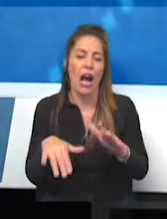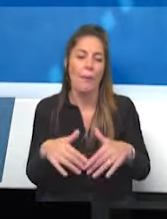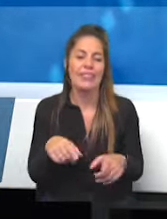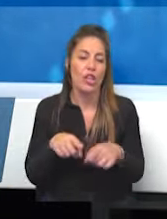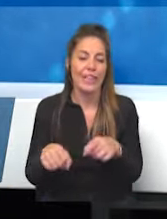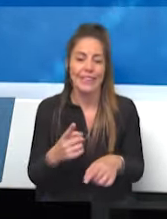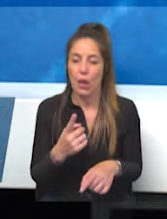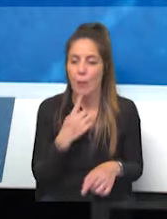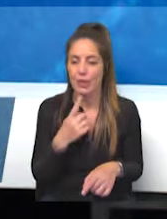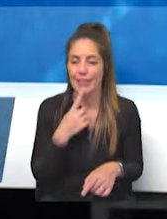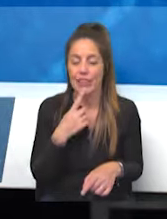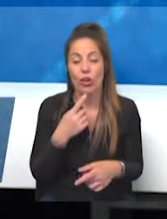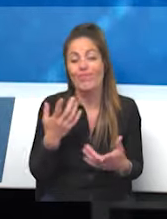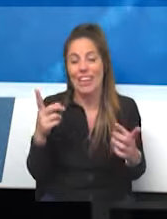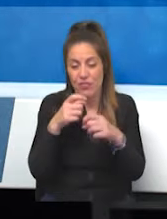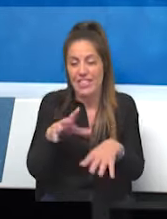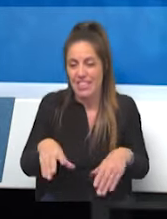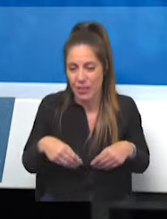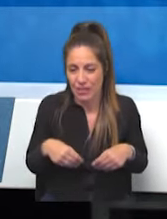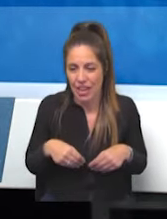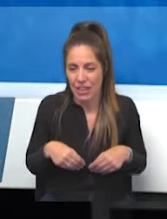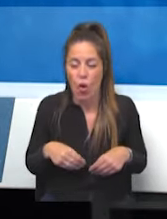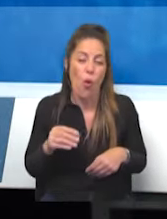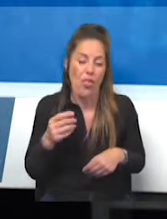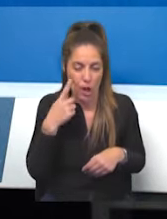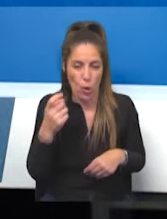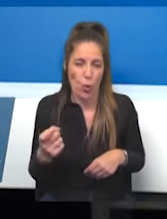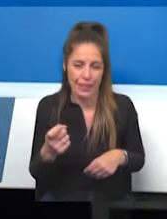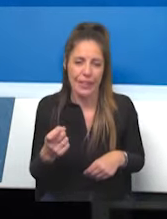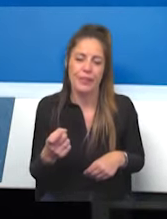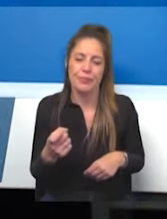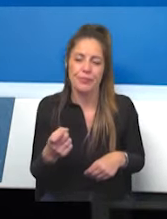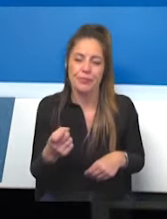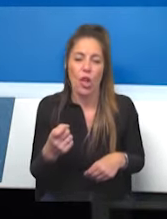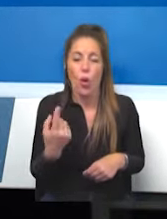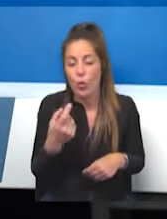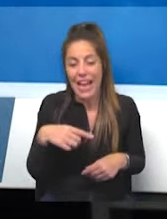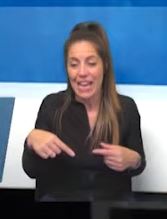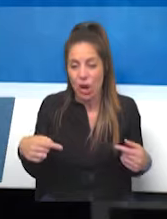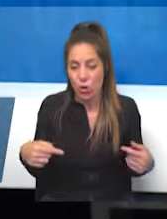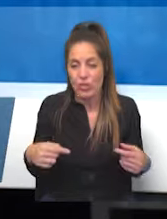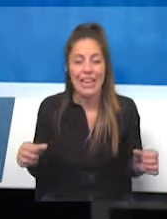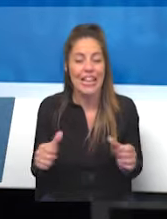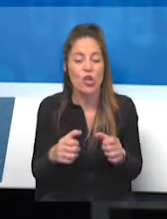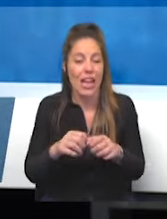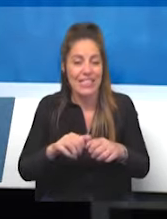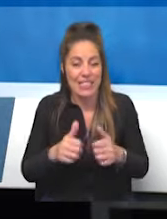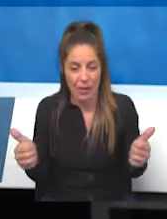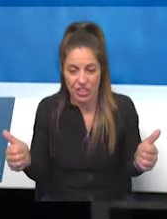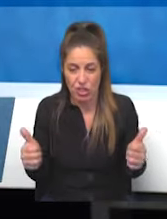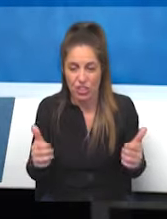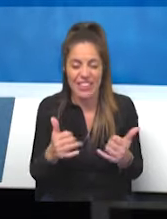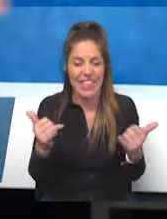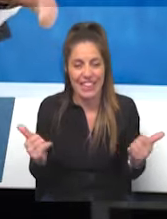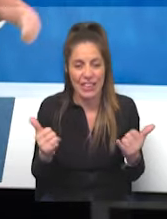dirigentes políticos nos cuesta aceptar esto o advertirlo en su dimensión que una de las cosas que provocó la separación del tiempo